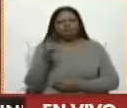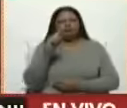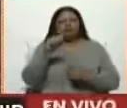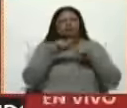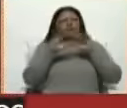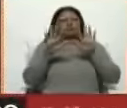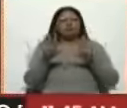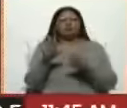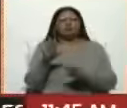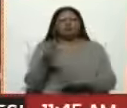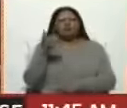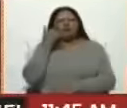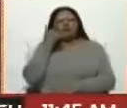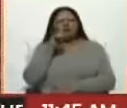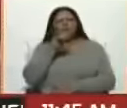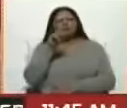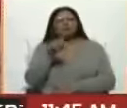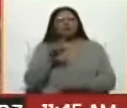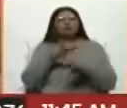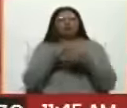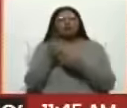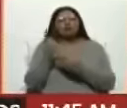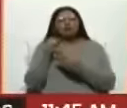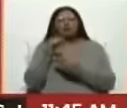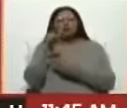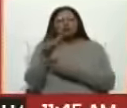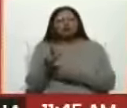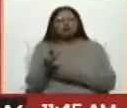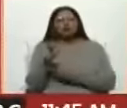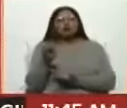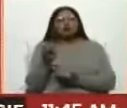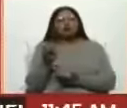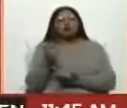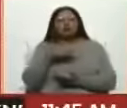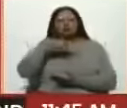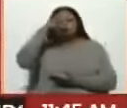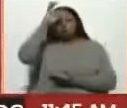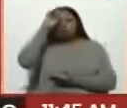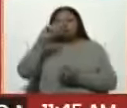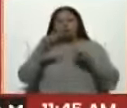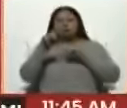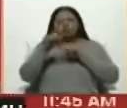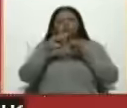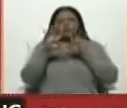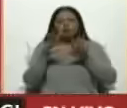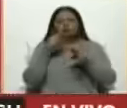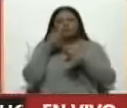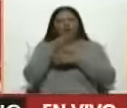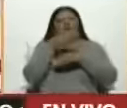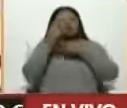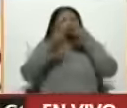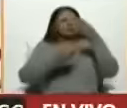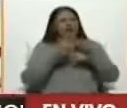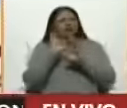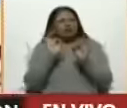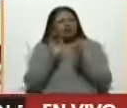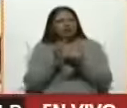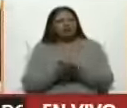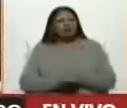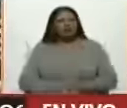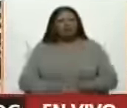1x10. Y le preguntamos por qué usted tiene a tal persona en su 1x10 y no lo ha visitado. No